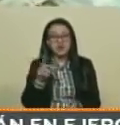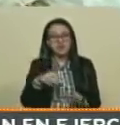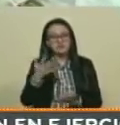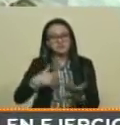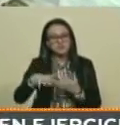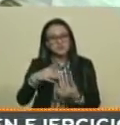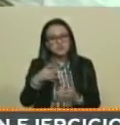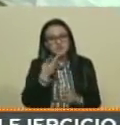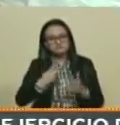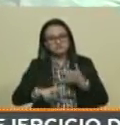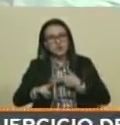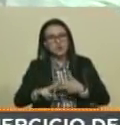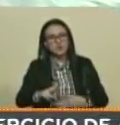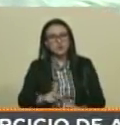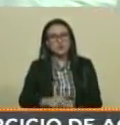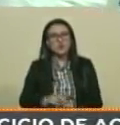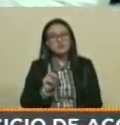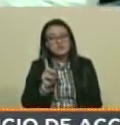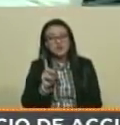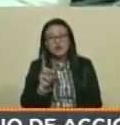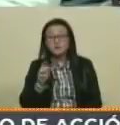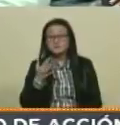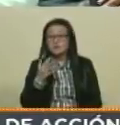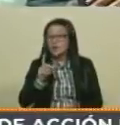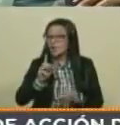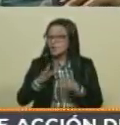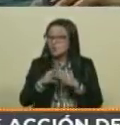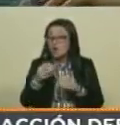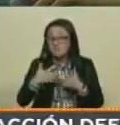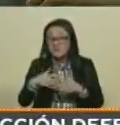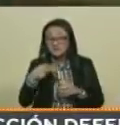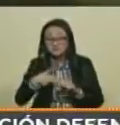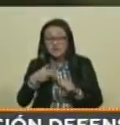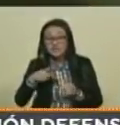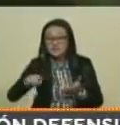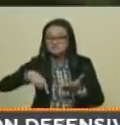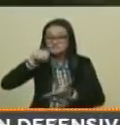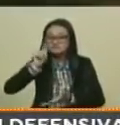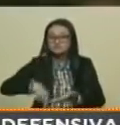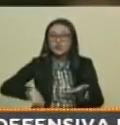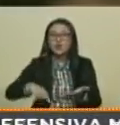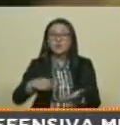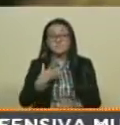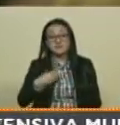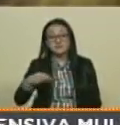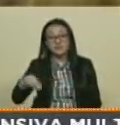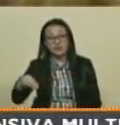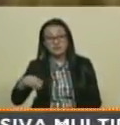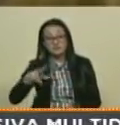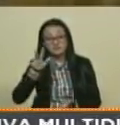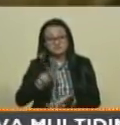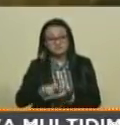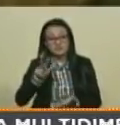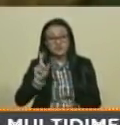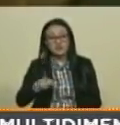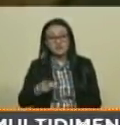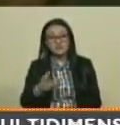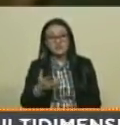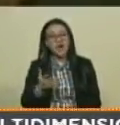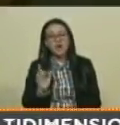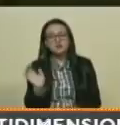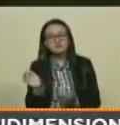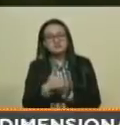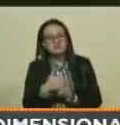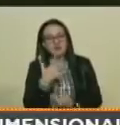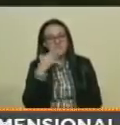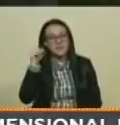Porque este tipo de cosas tiene que aprobarlo el presidente de la República. Lo hicieron a espaldas del presidente de la República, Nicolás Maduro.